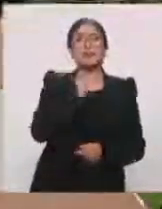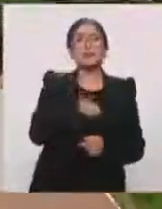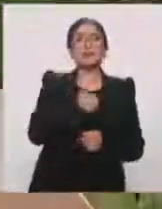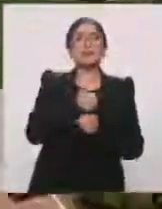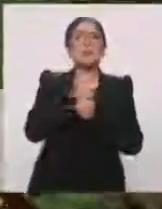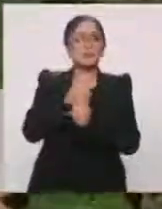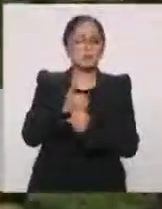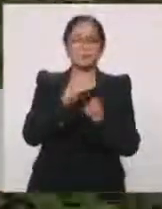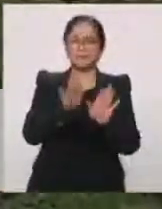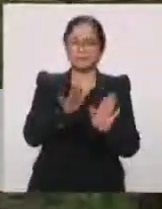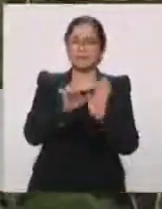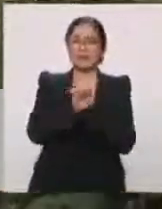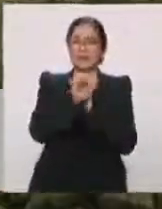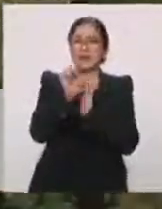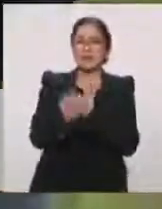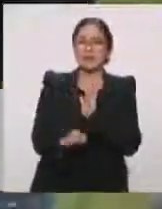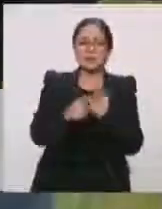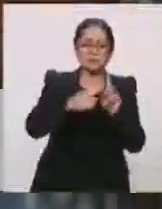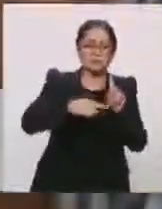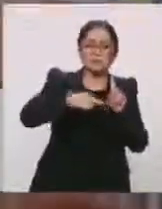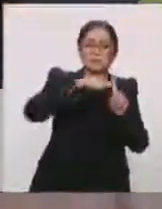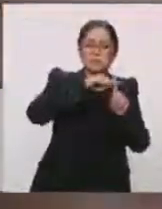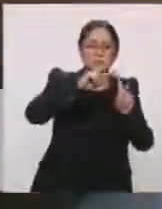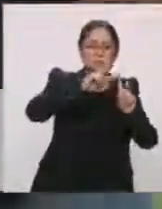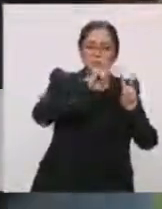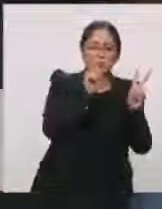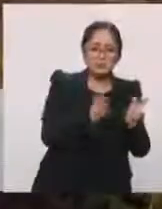digamos, poniéndolo en positivo, los suelos